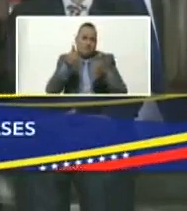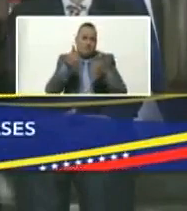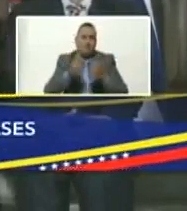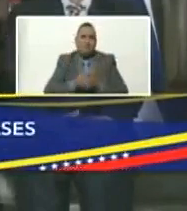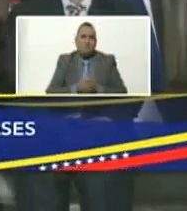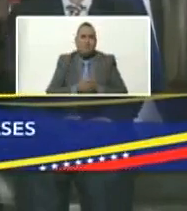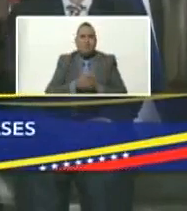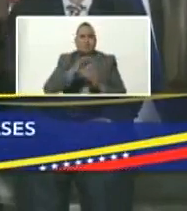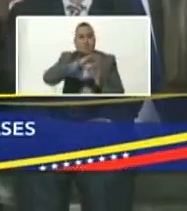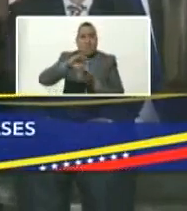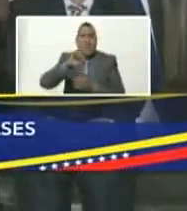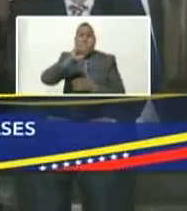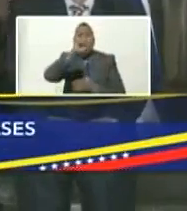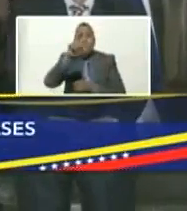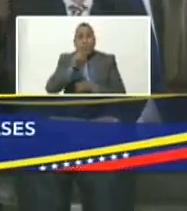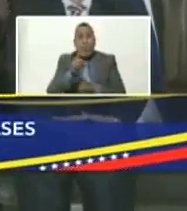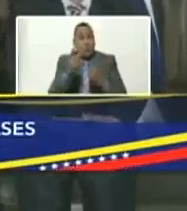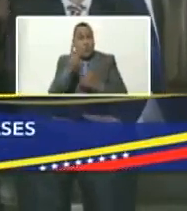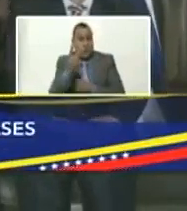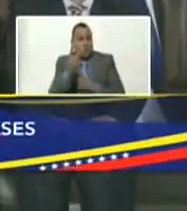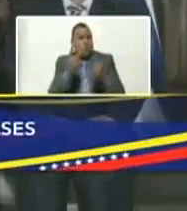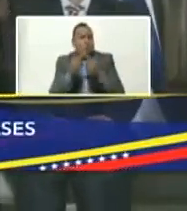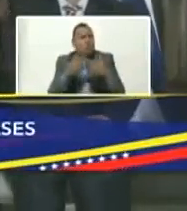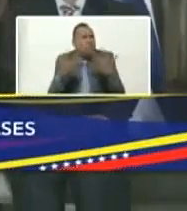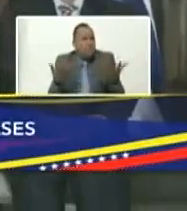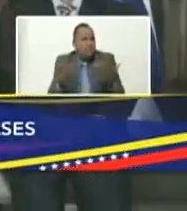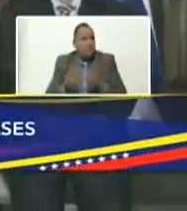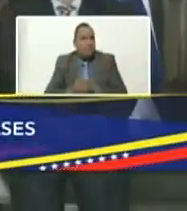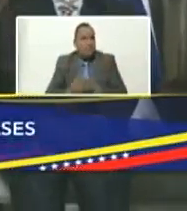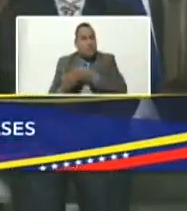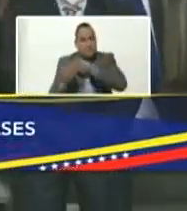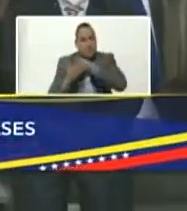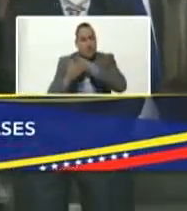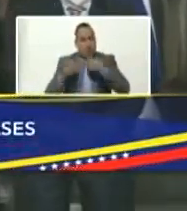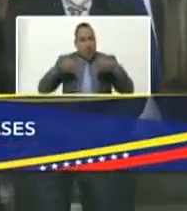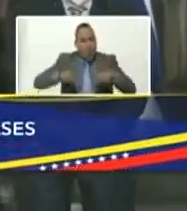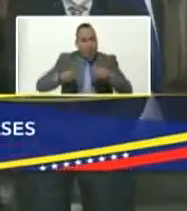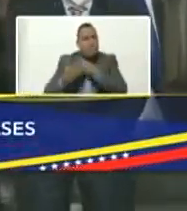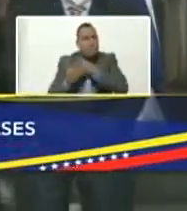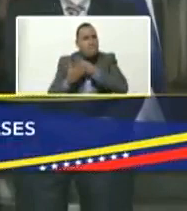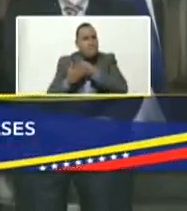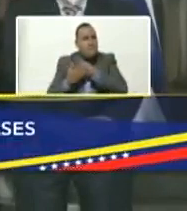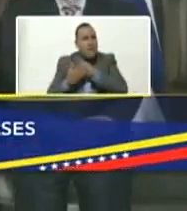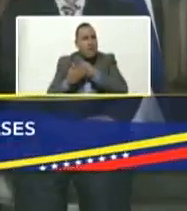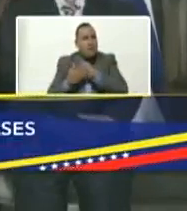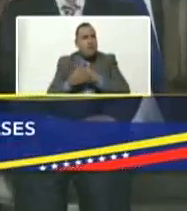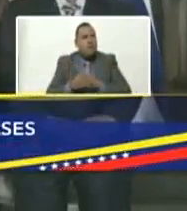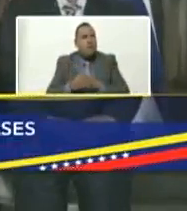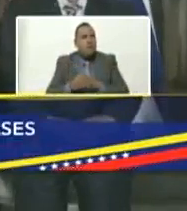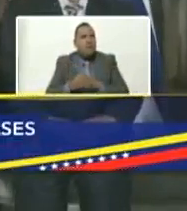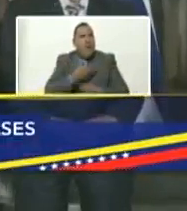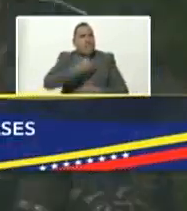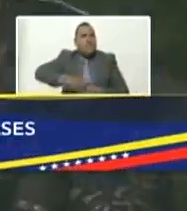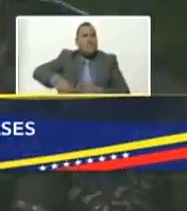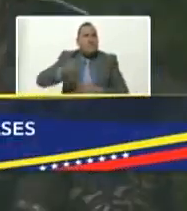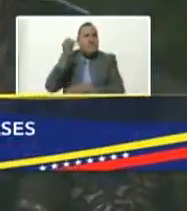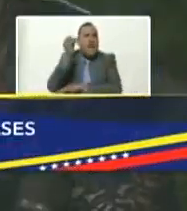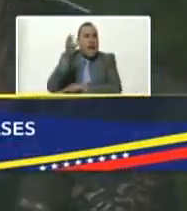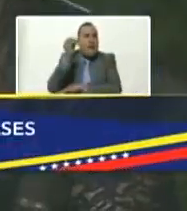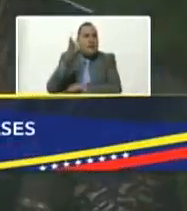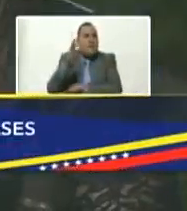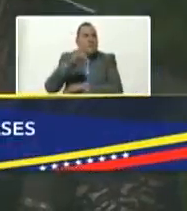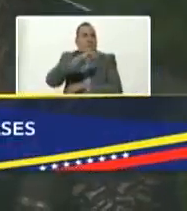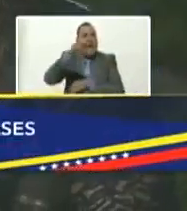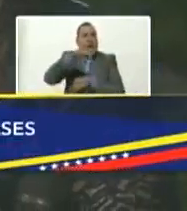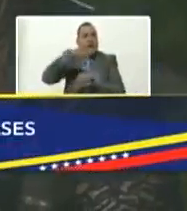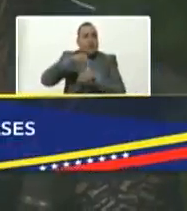la segunda pregunta, fui informado el día de hoy por el presidente de la Asamblea Nacional, doctor Jorge